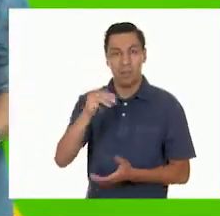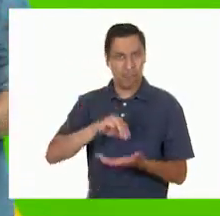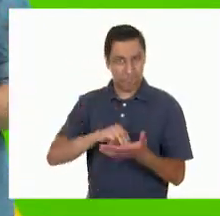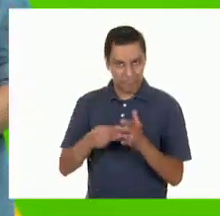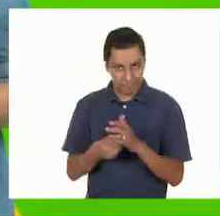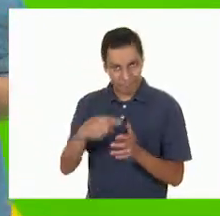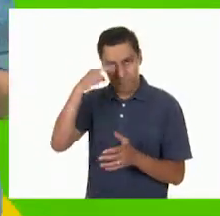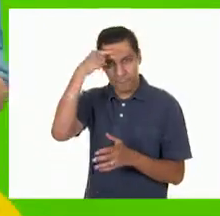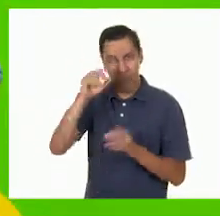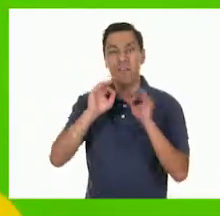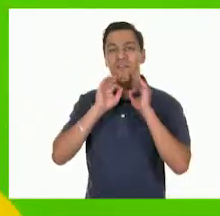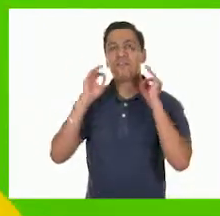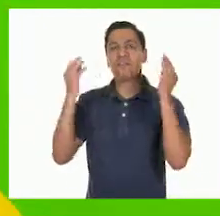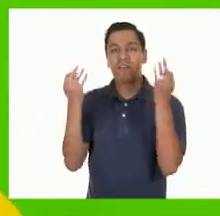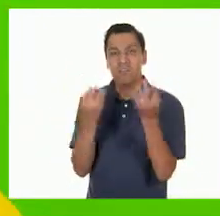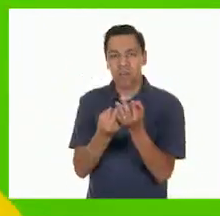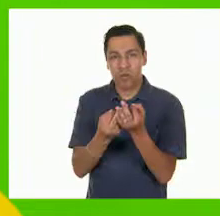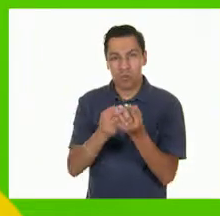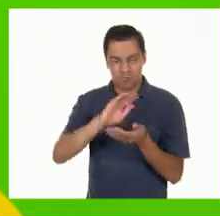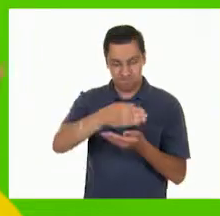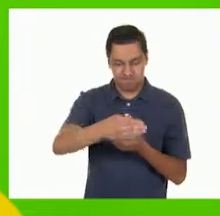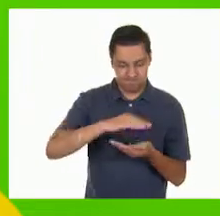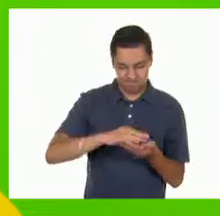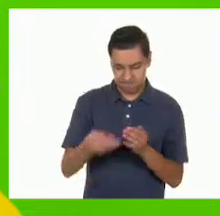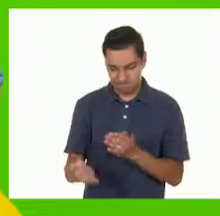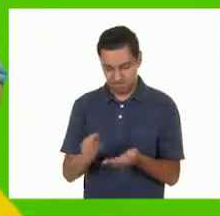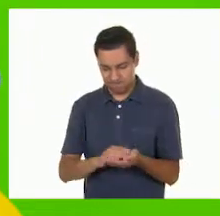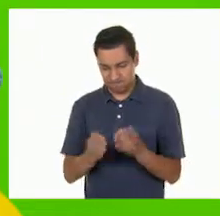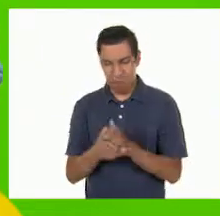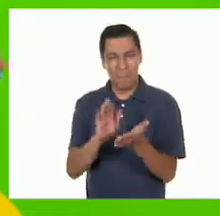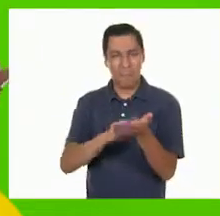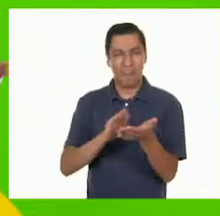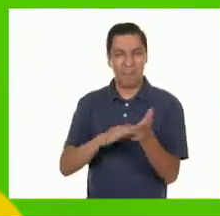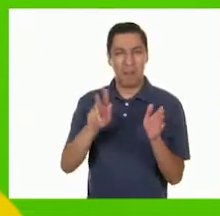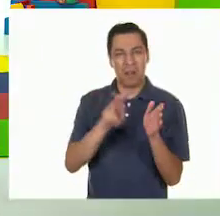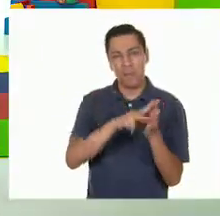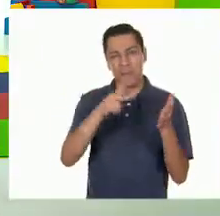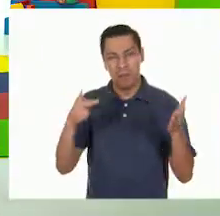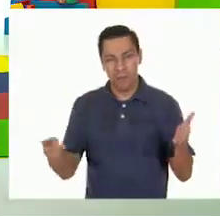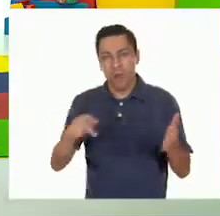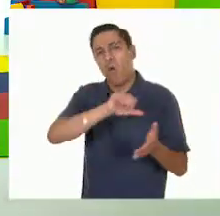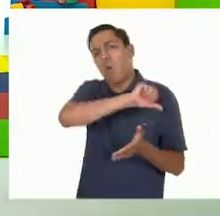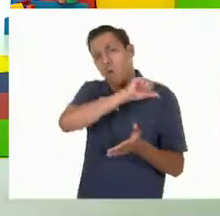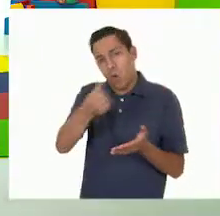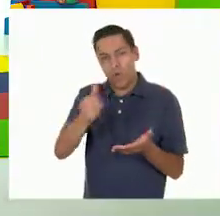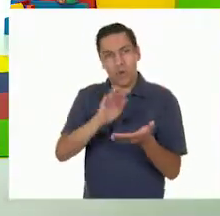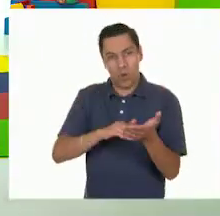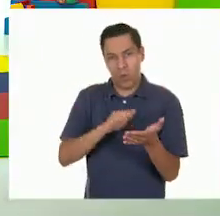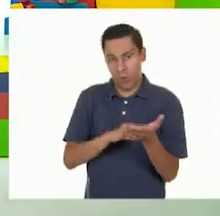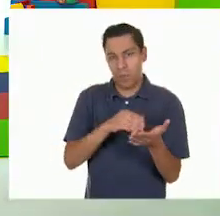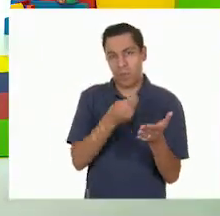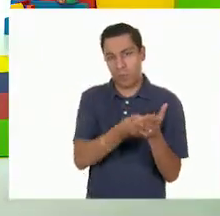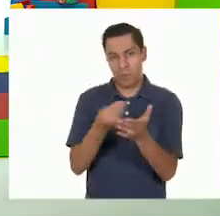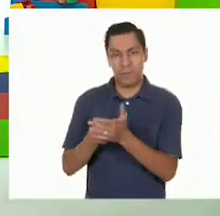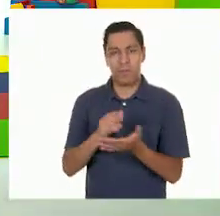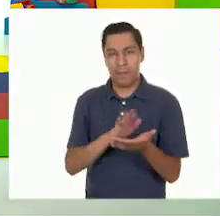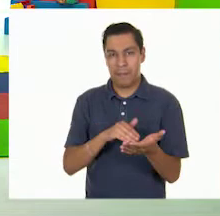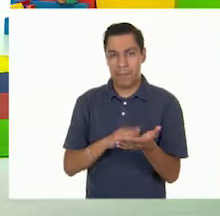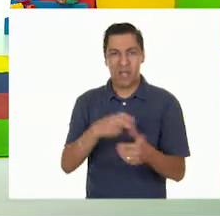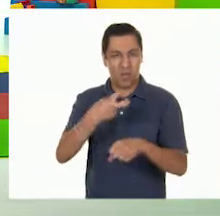figuras a través de un proceso de modelado de papel periódico y otros tipos de papel yo he modelado algunas